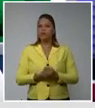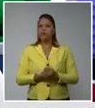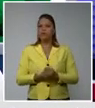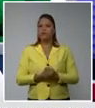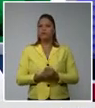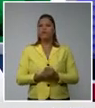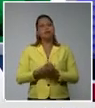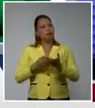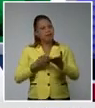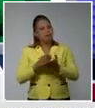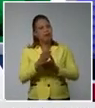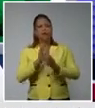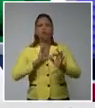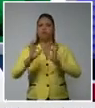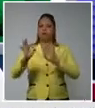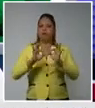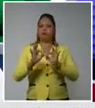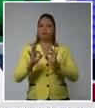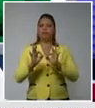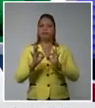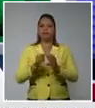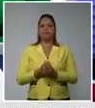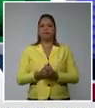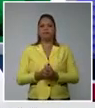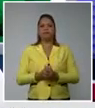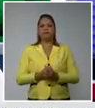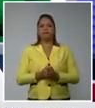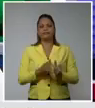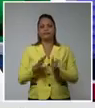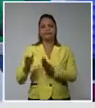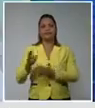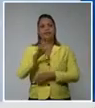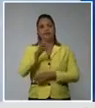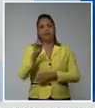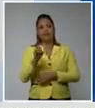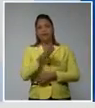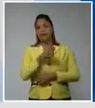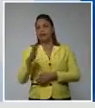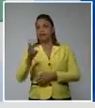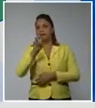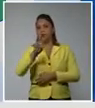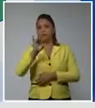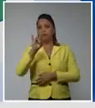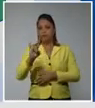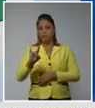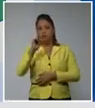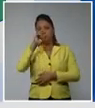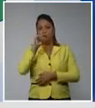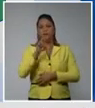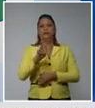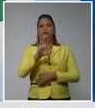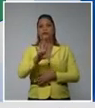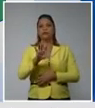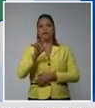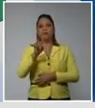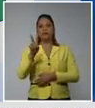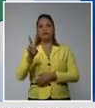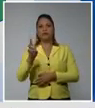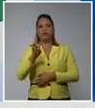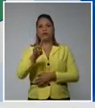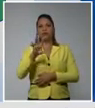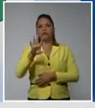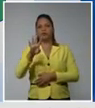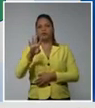sigámonos protegiendo. De 20 a 39 años, 242, de 40 a